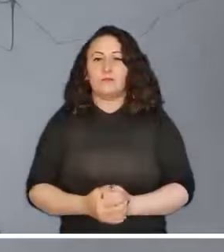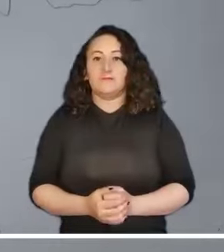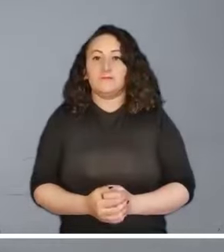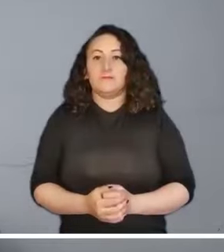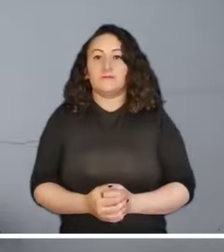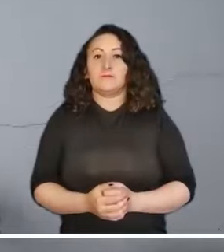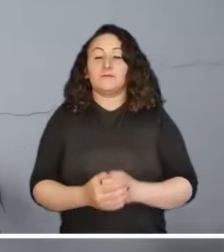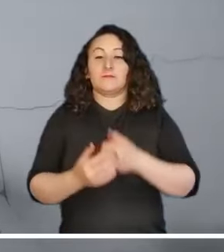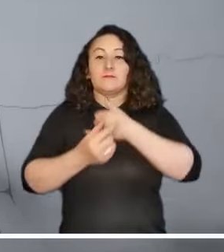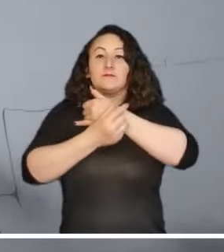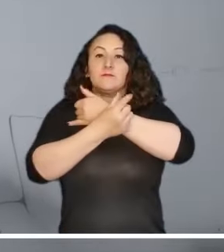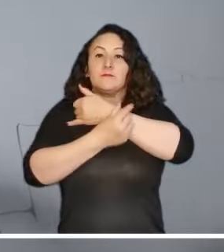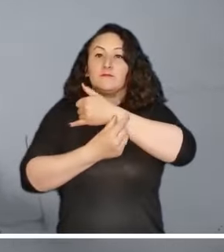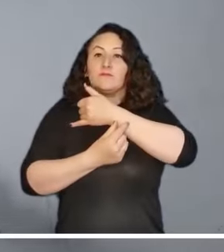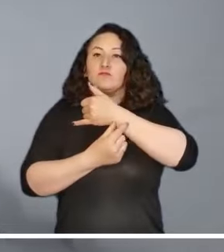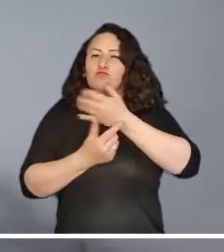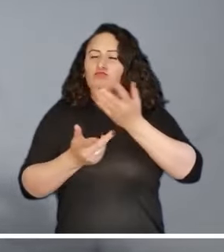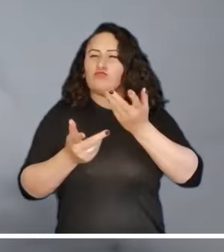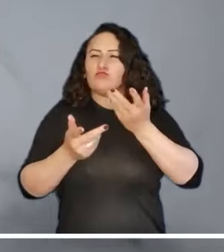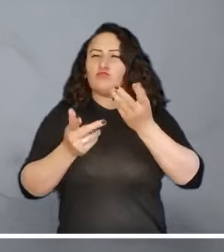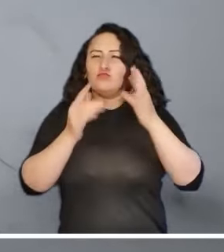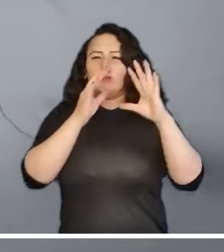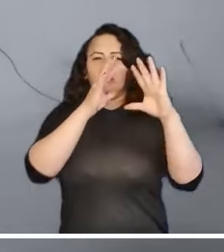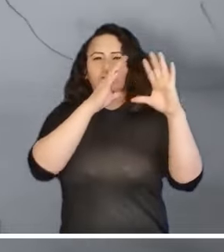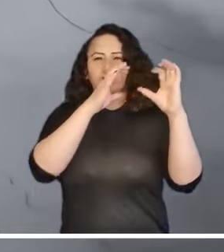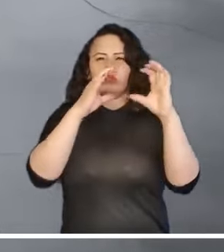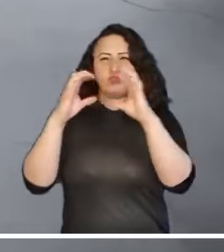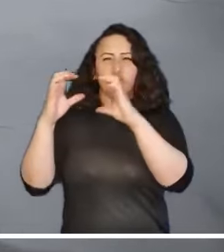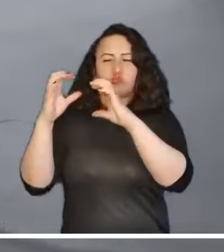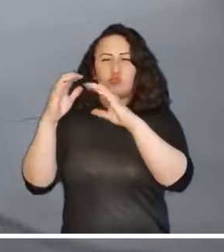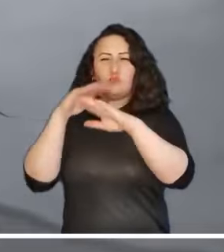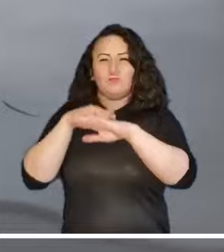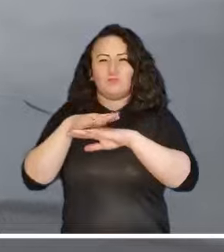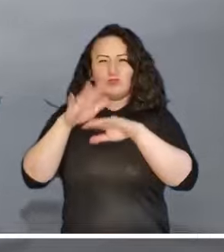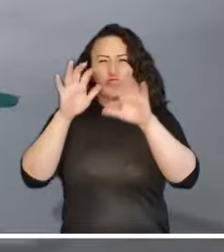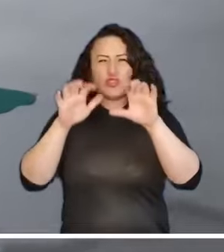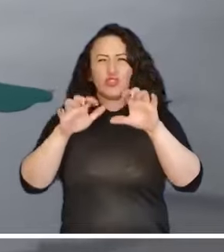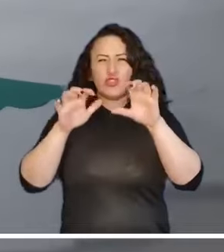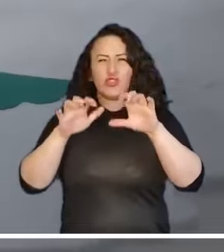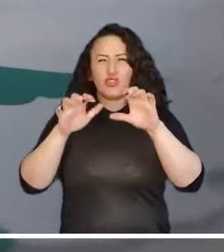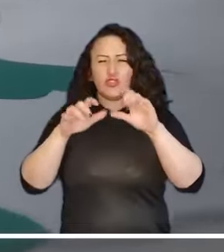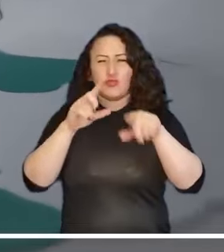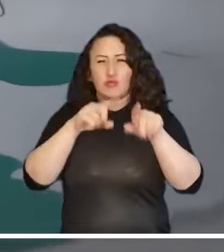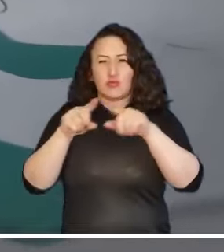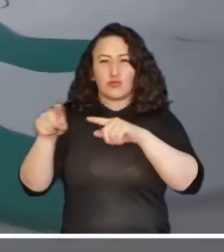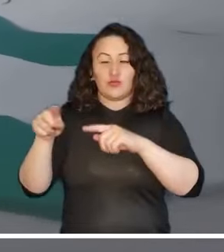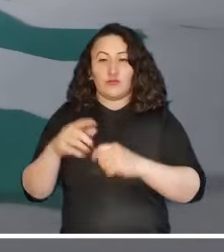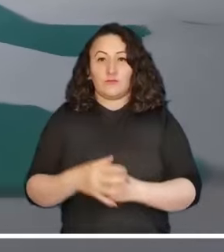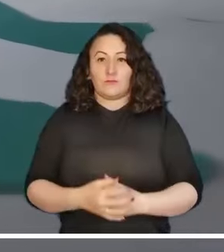litoral pacífico se espera abundante nubosidad acompañada por lluvias de variada intensidad.